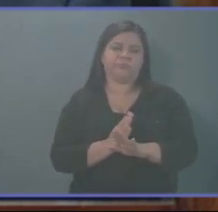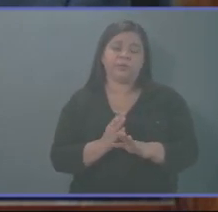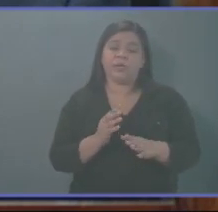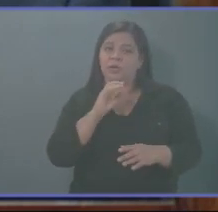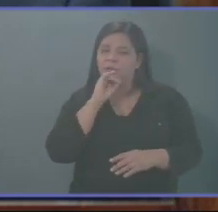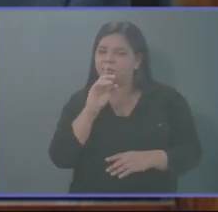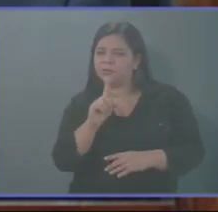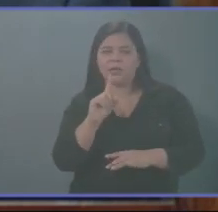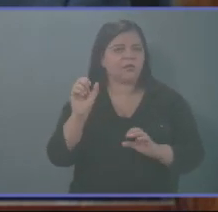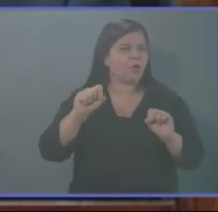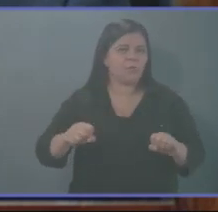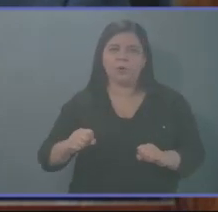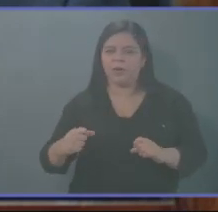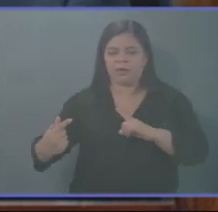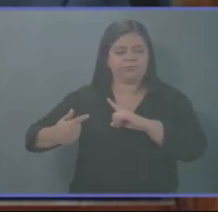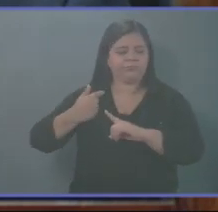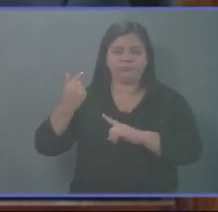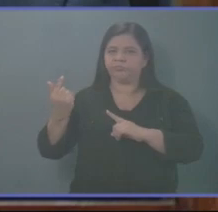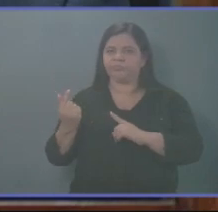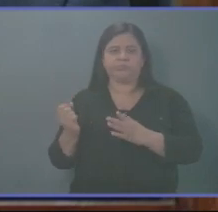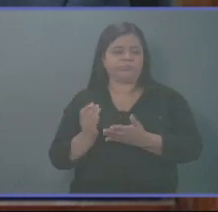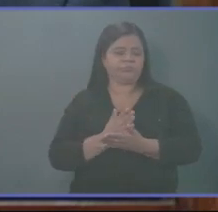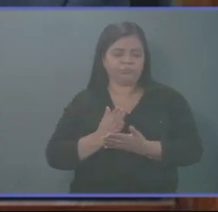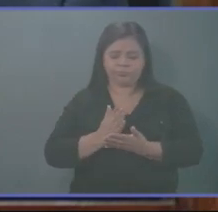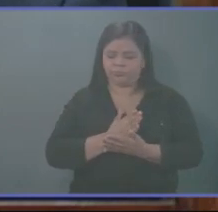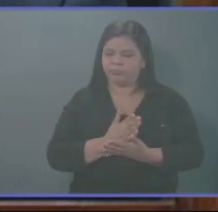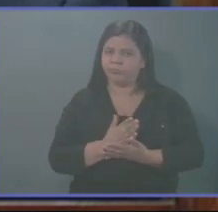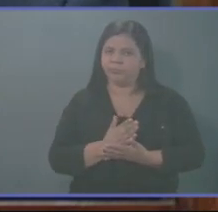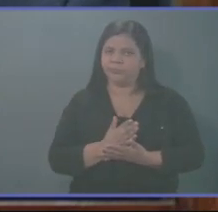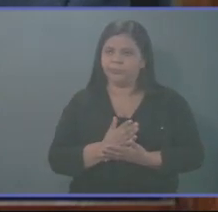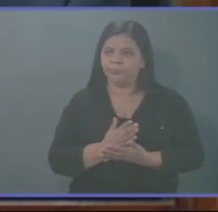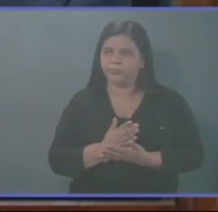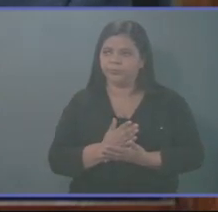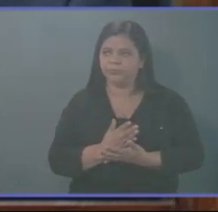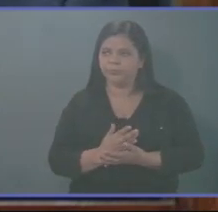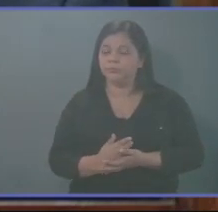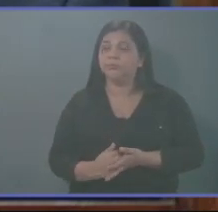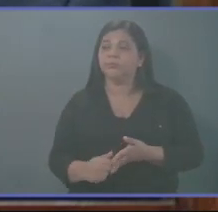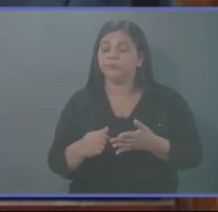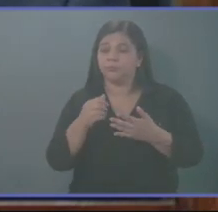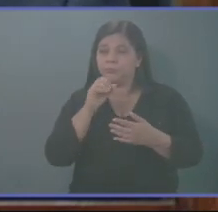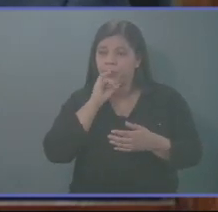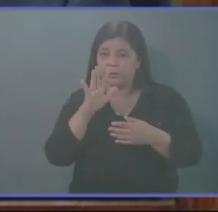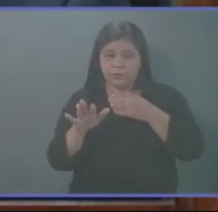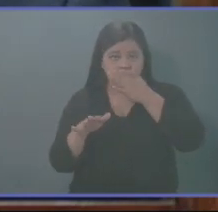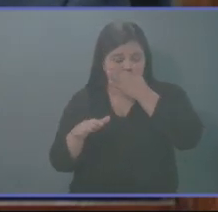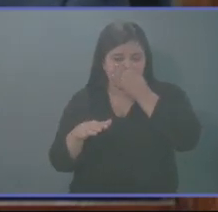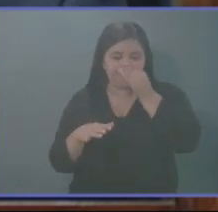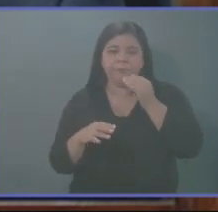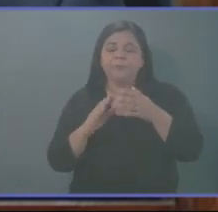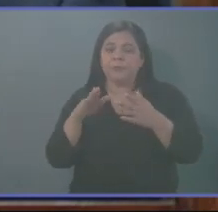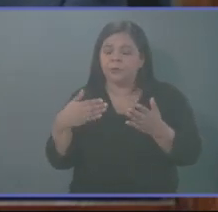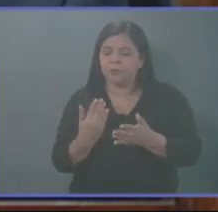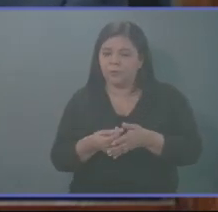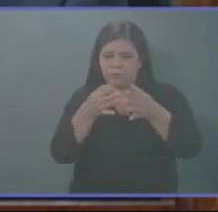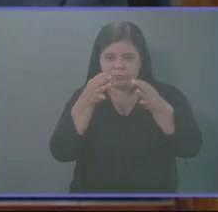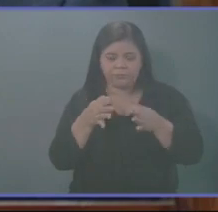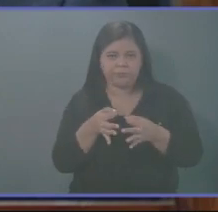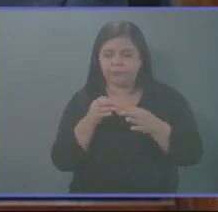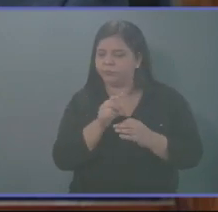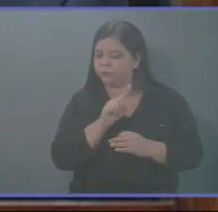inmunidad de mayor incidencia real que la inviolabilidad. Es una prerrogativa formal, no sustantiva,